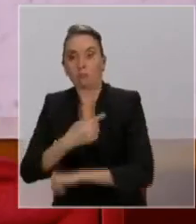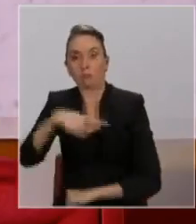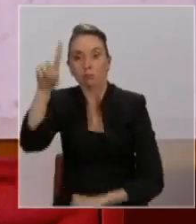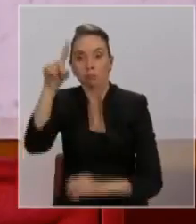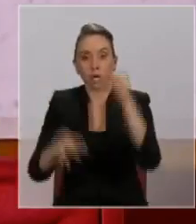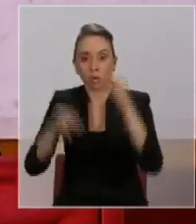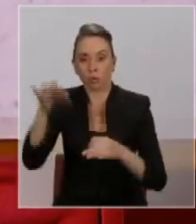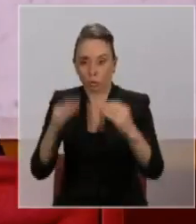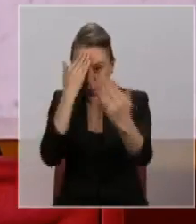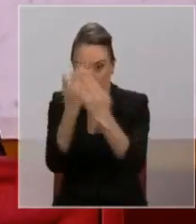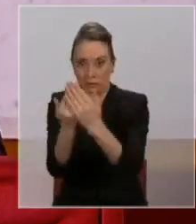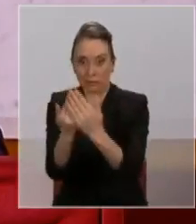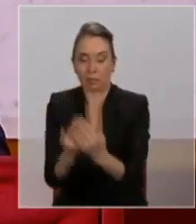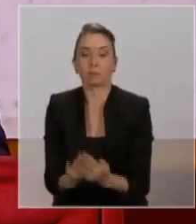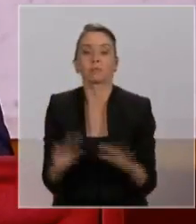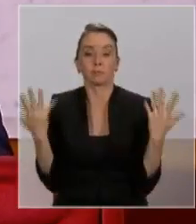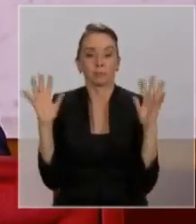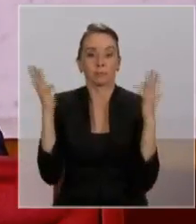la justicia.